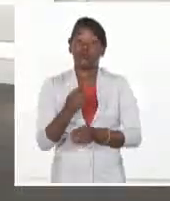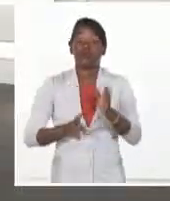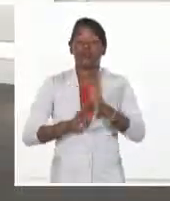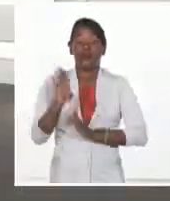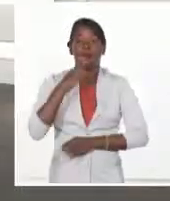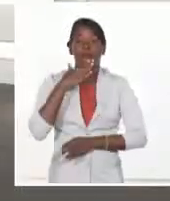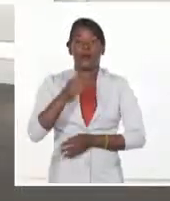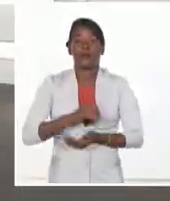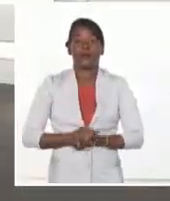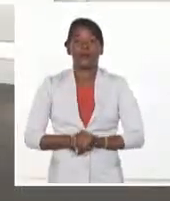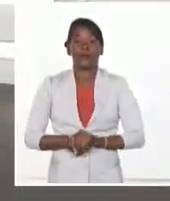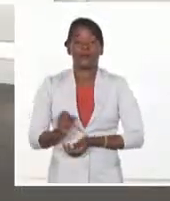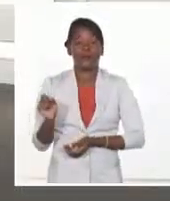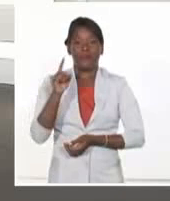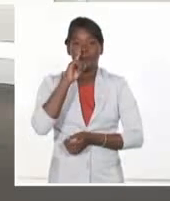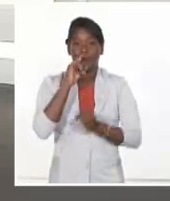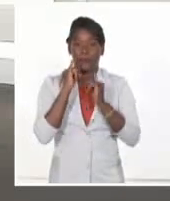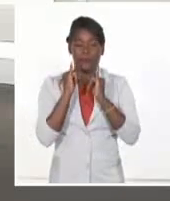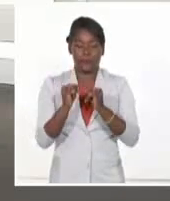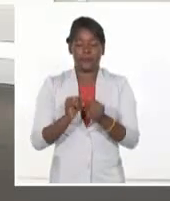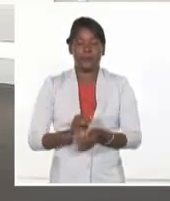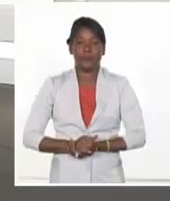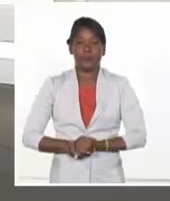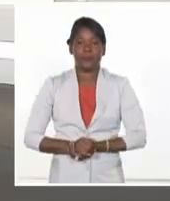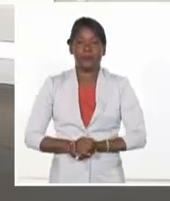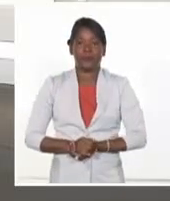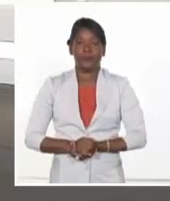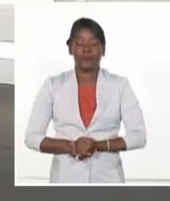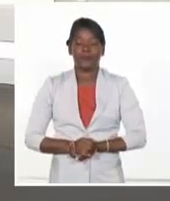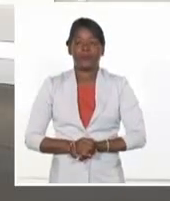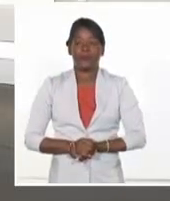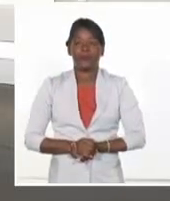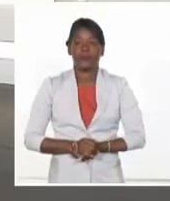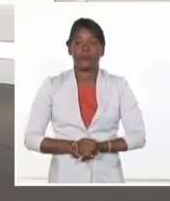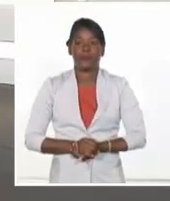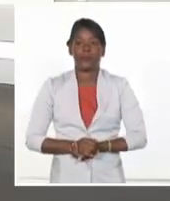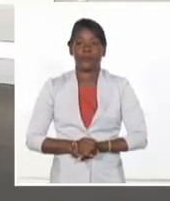Y con esta información estamos poniendo punto final a este tiempo con los deportes. Tenga usted muy buenas tardes.